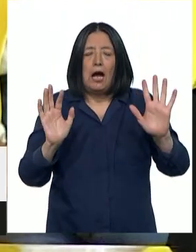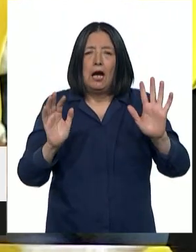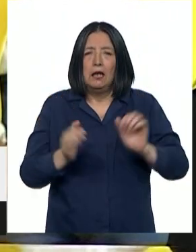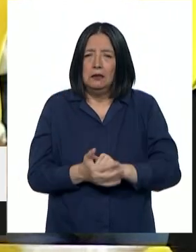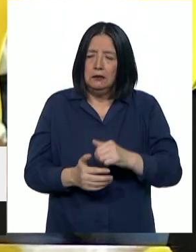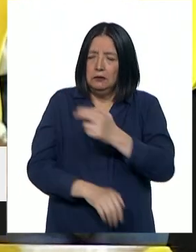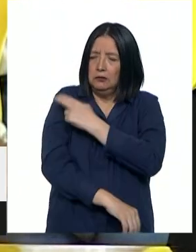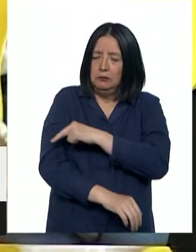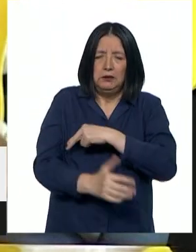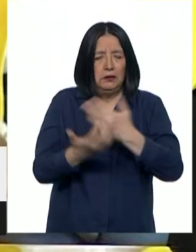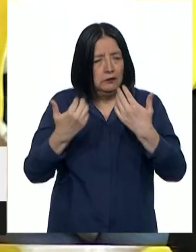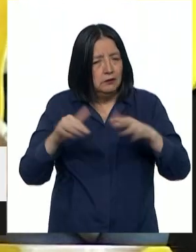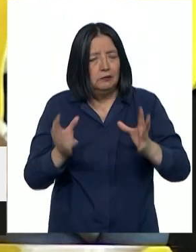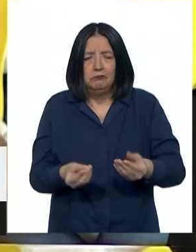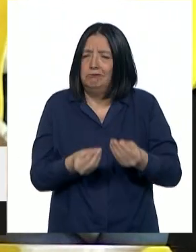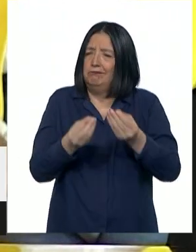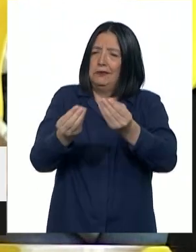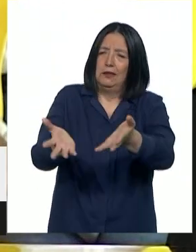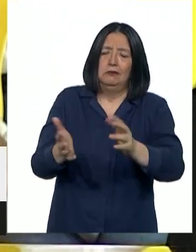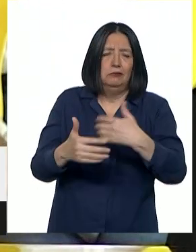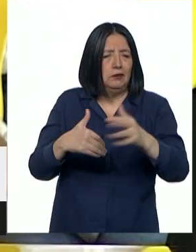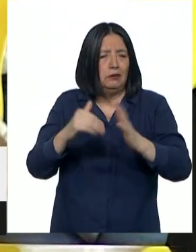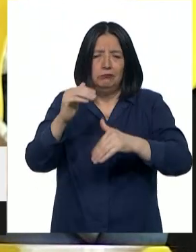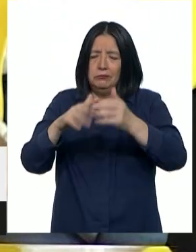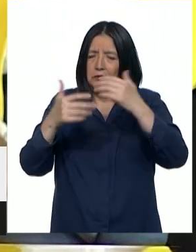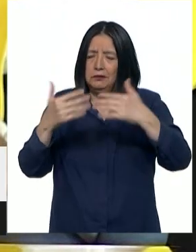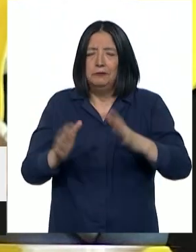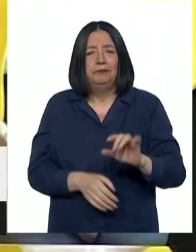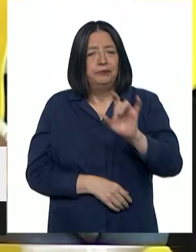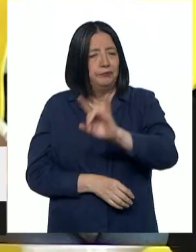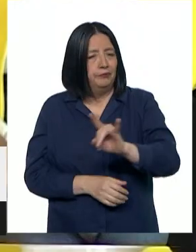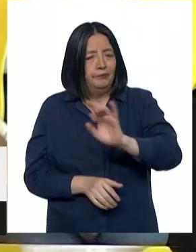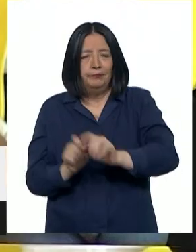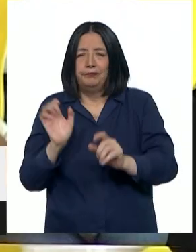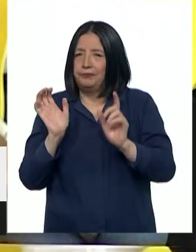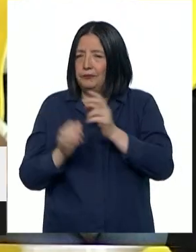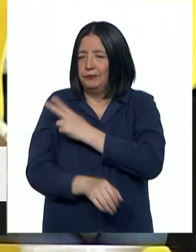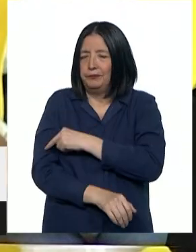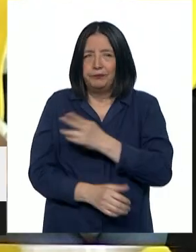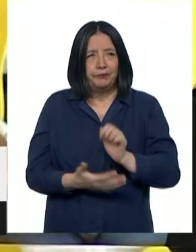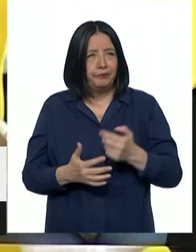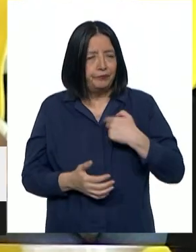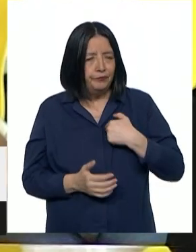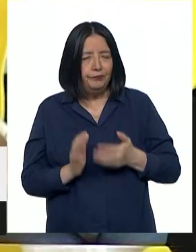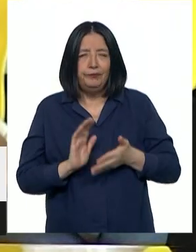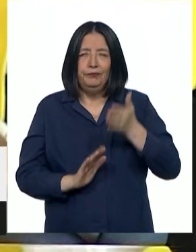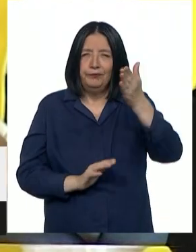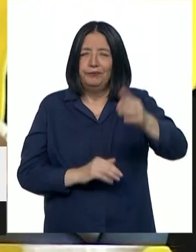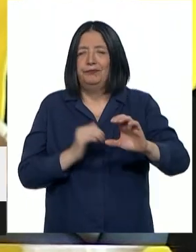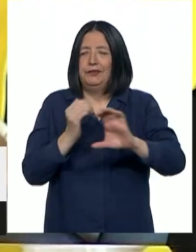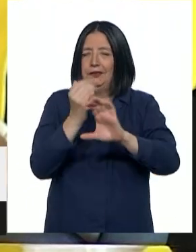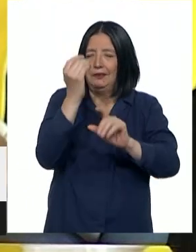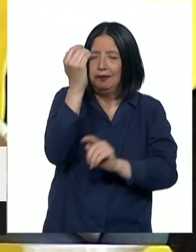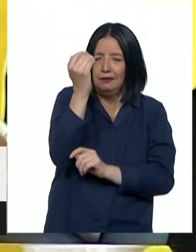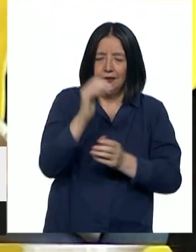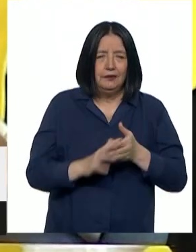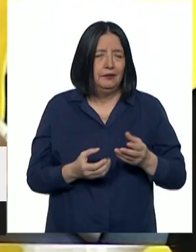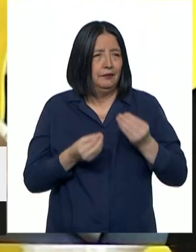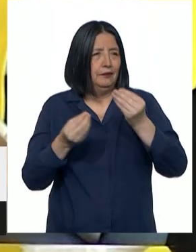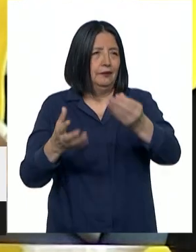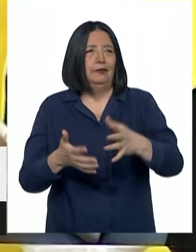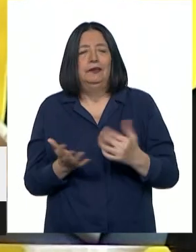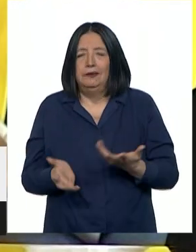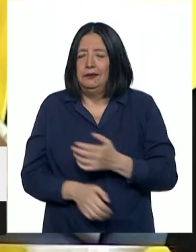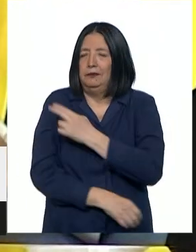destrabado, ya hemos entregado al servicio de la comunidad. Ya los están utilizando. Estuve en Cañete entregando uno de los hospitales, en Atalaya